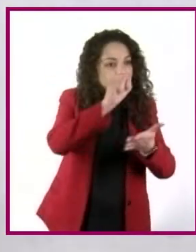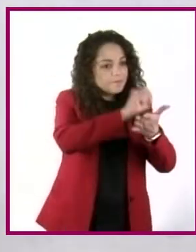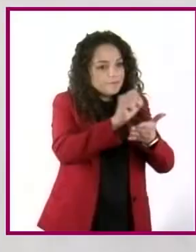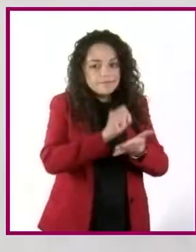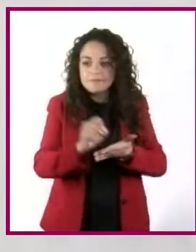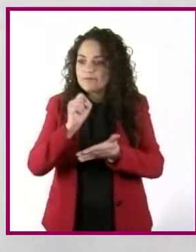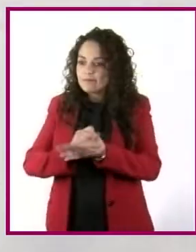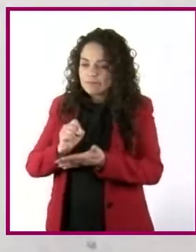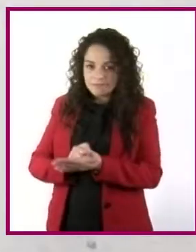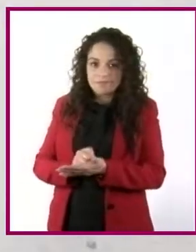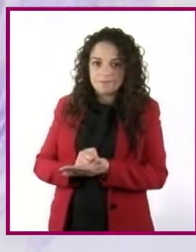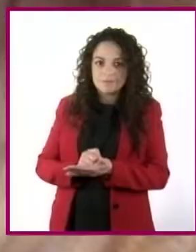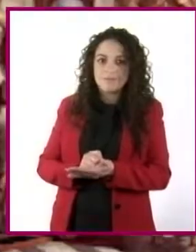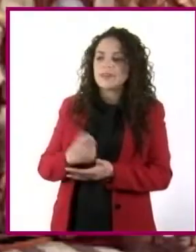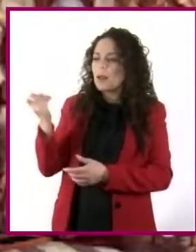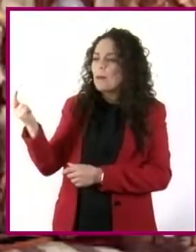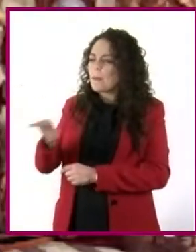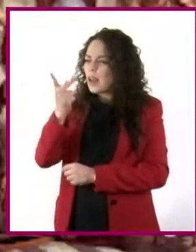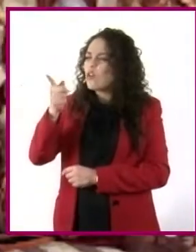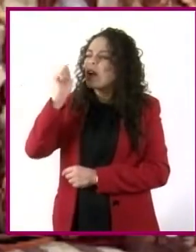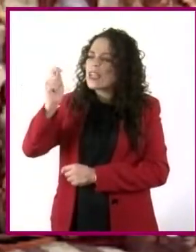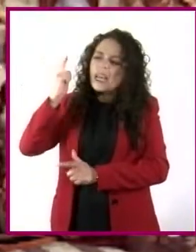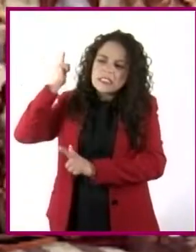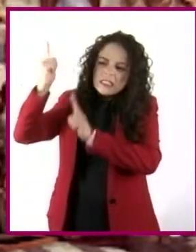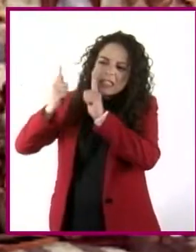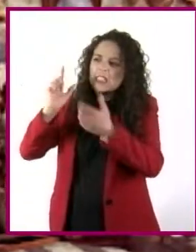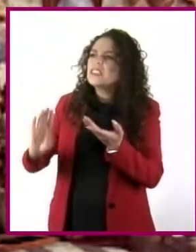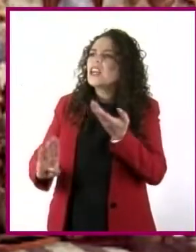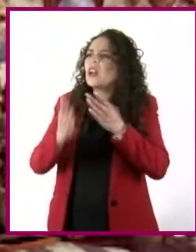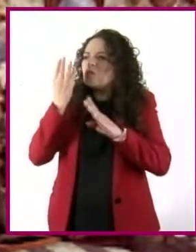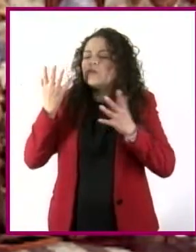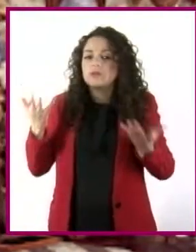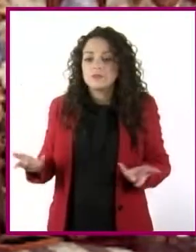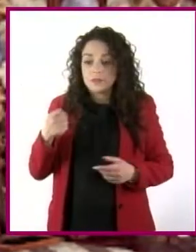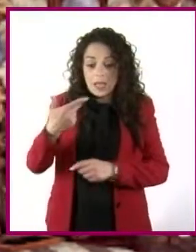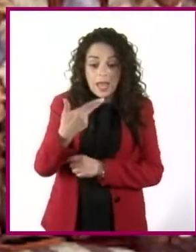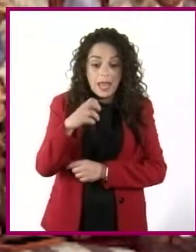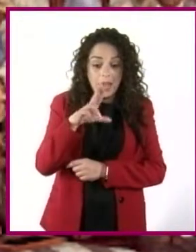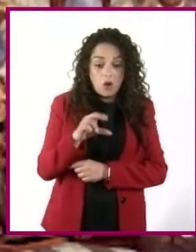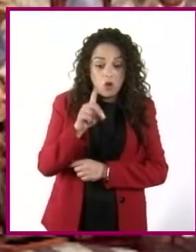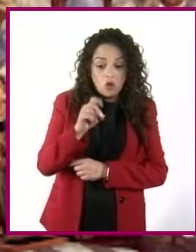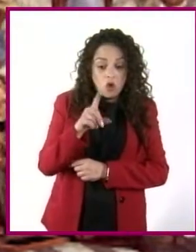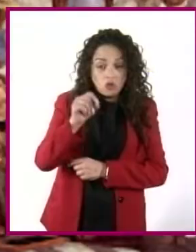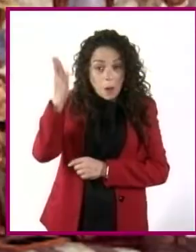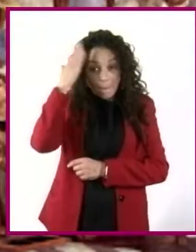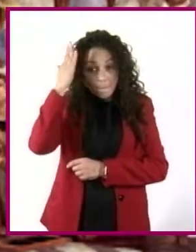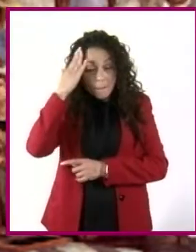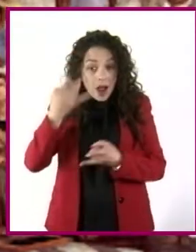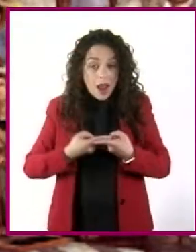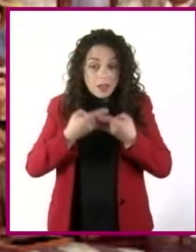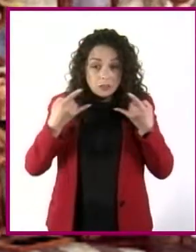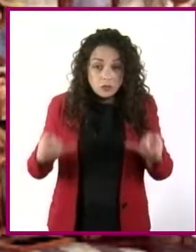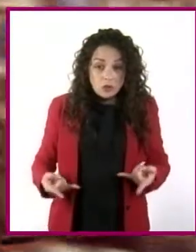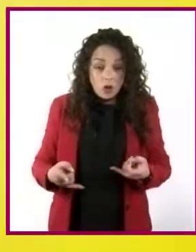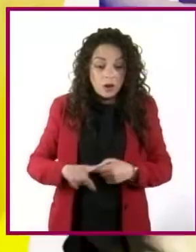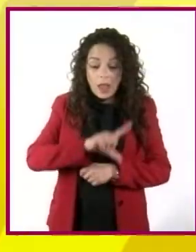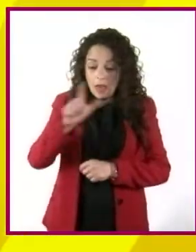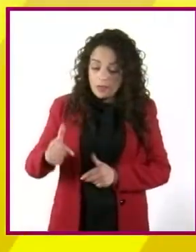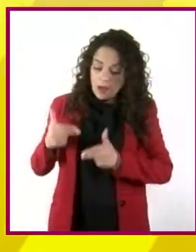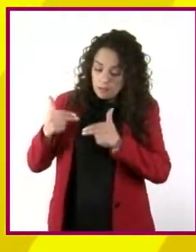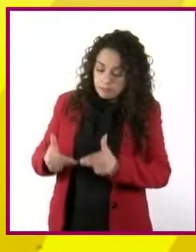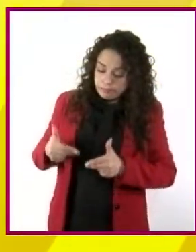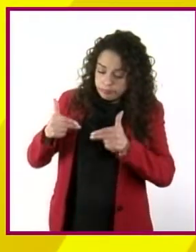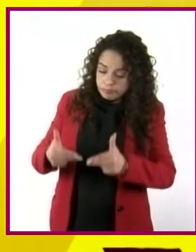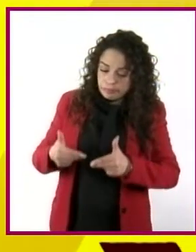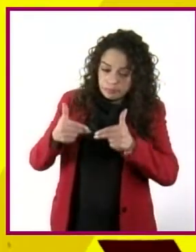significa Grecia y el mundo. Si Heródoto fue el padre de la historia, en la generación siguiente de escritores